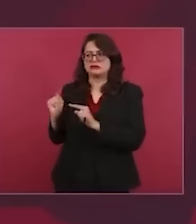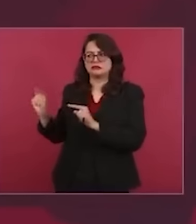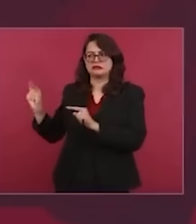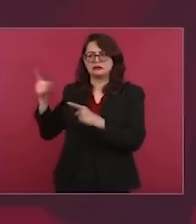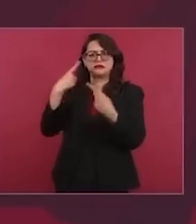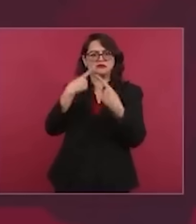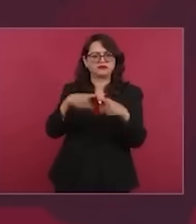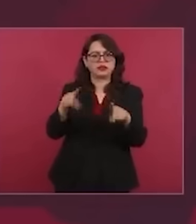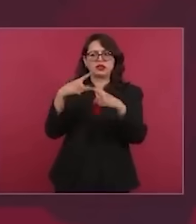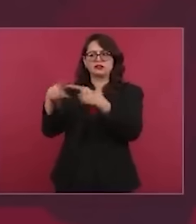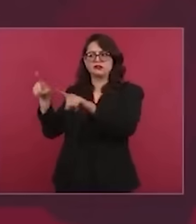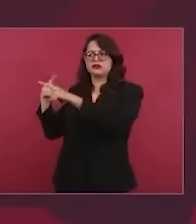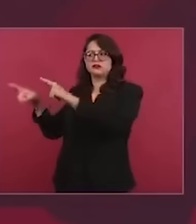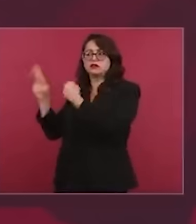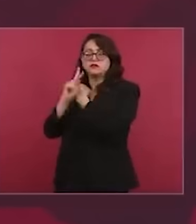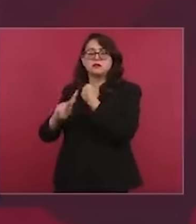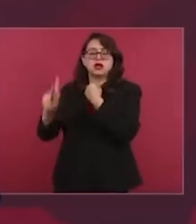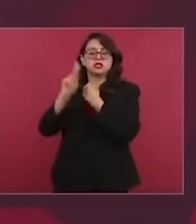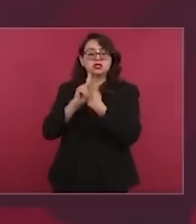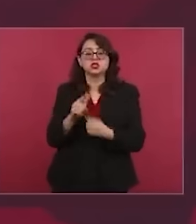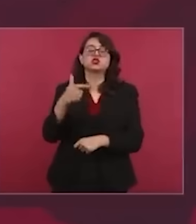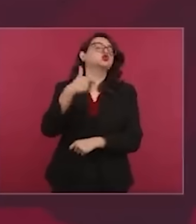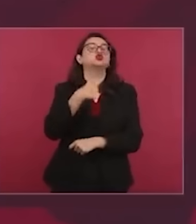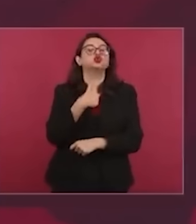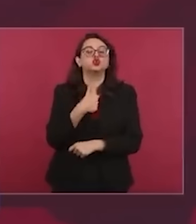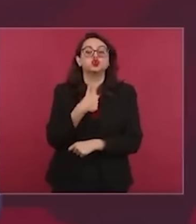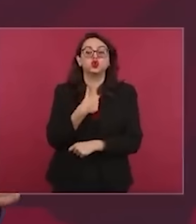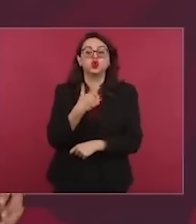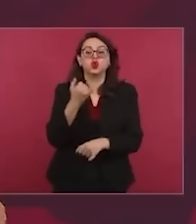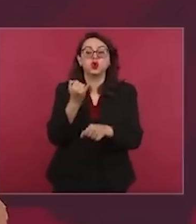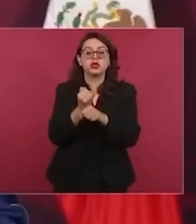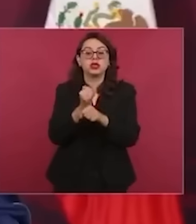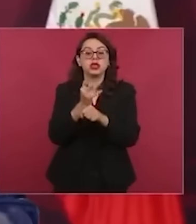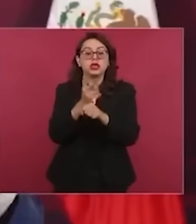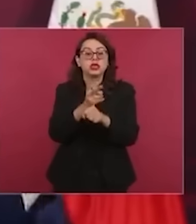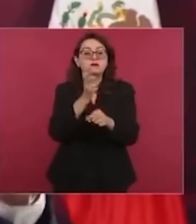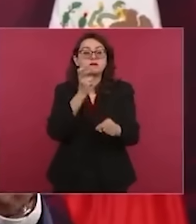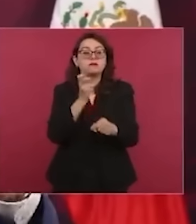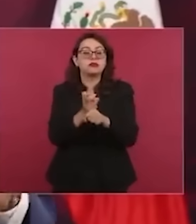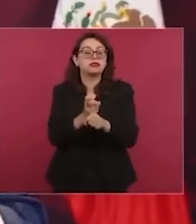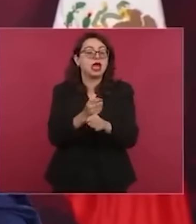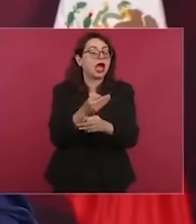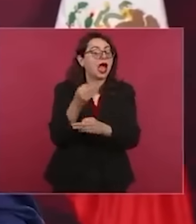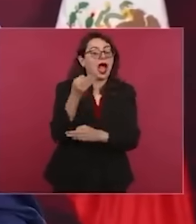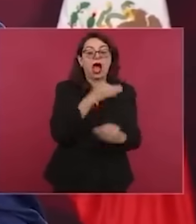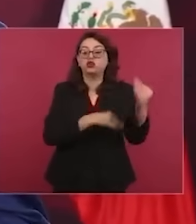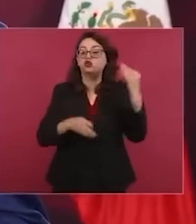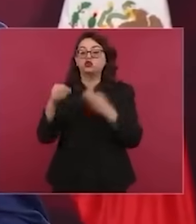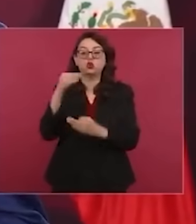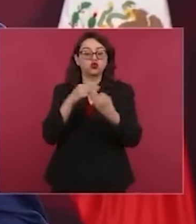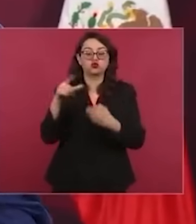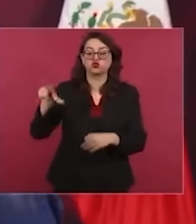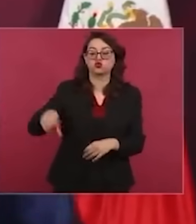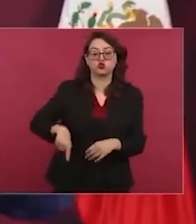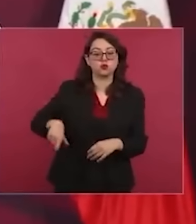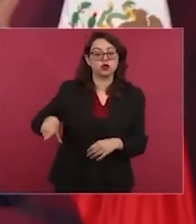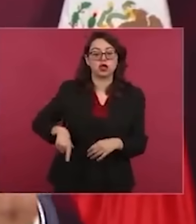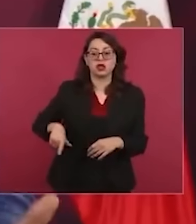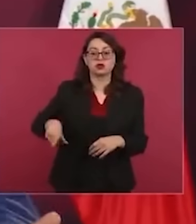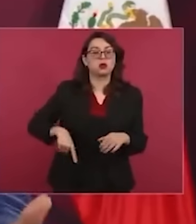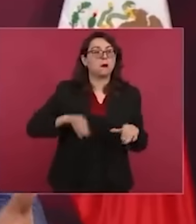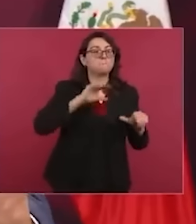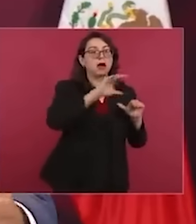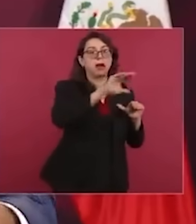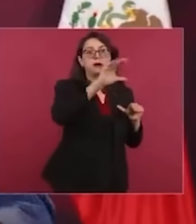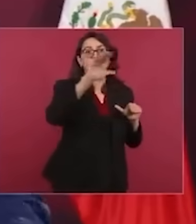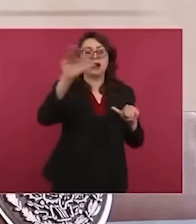a todos los gobiernos con los que México tiene relaciones siempre se